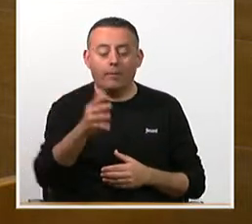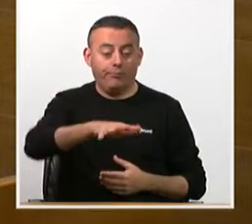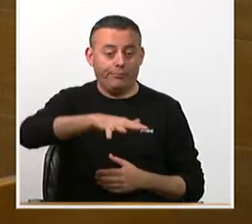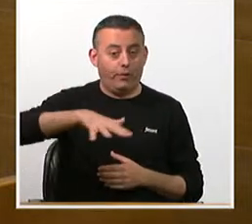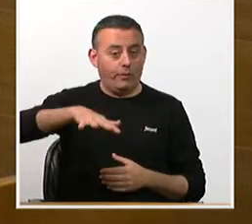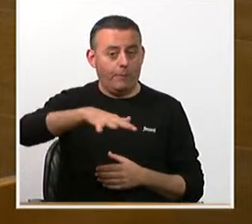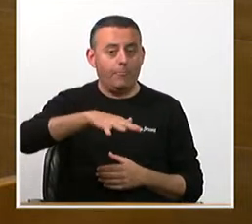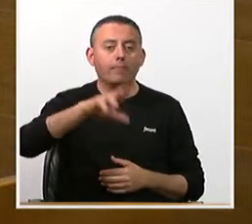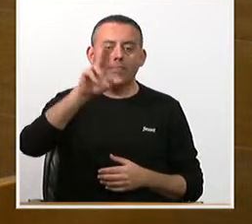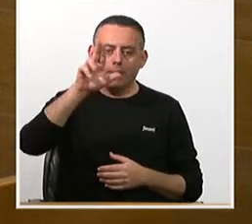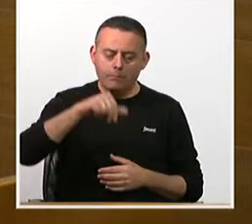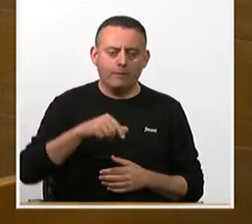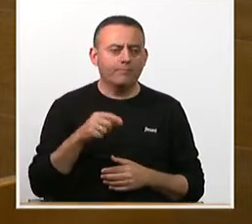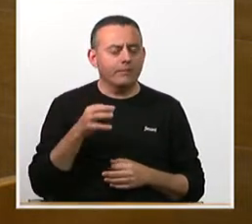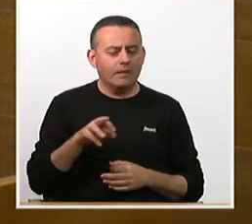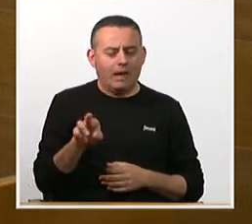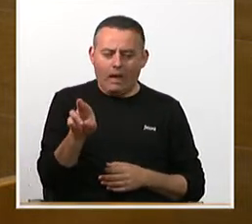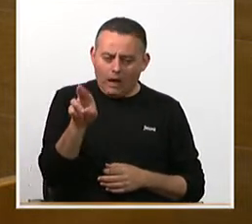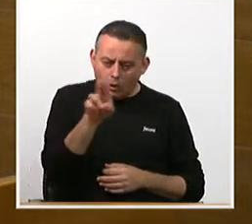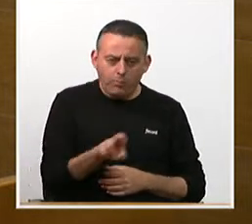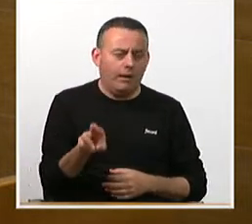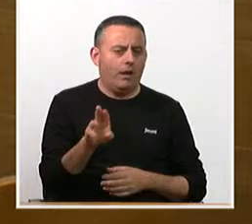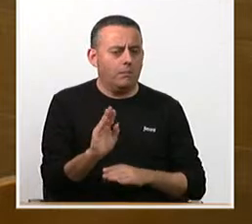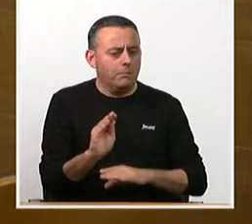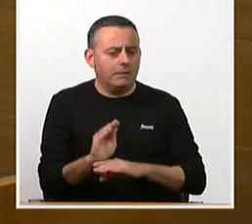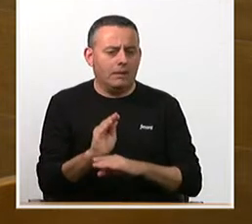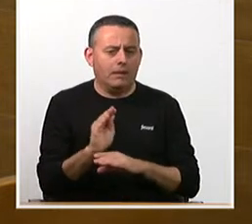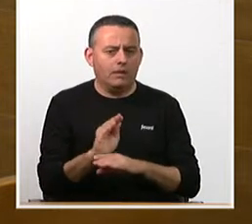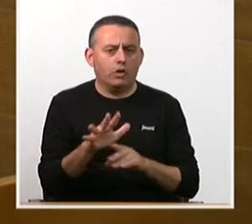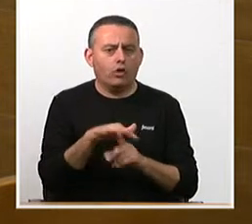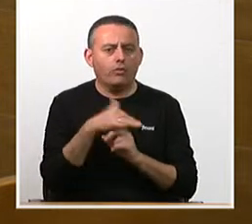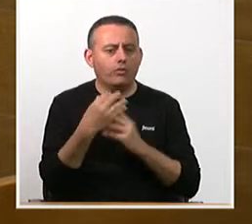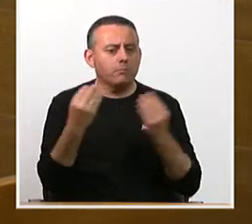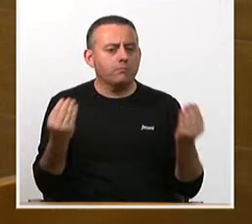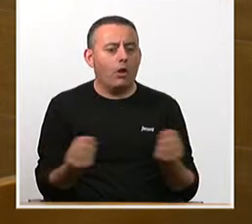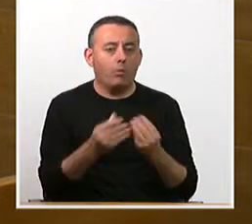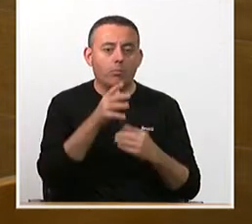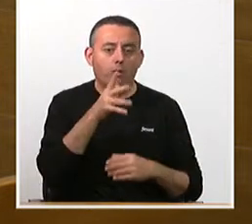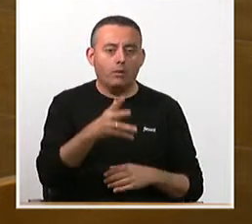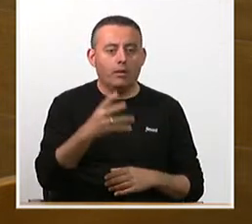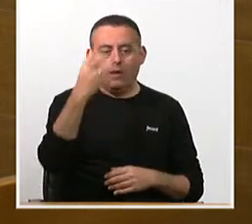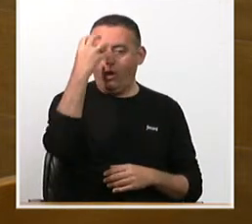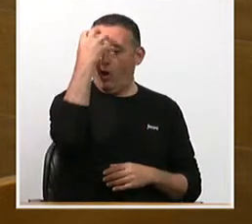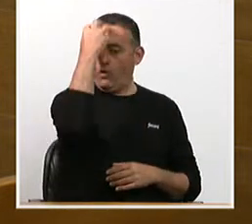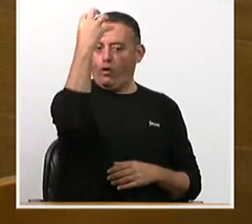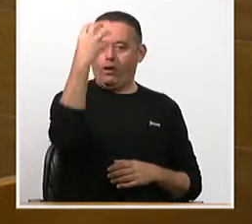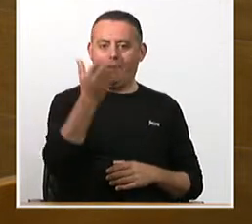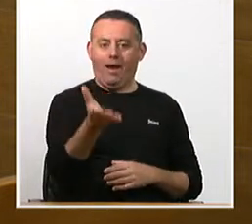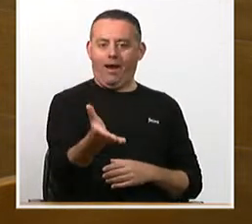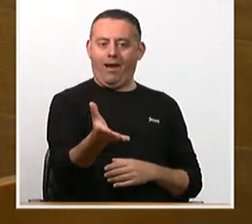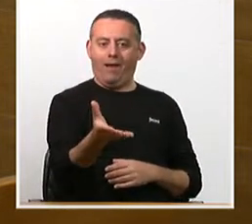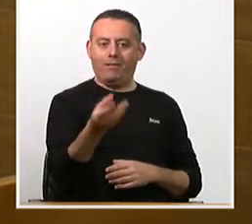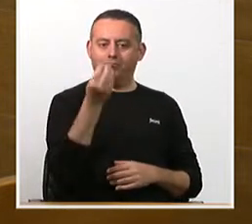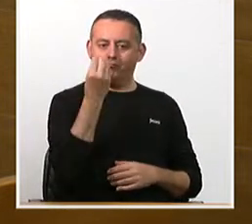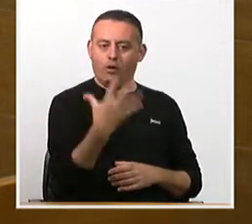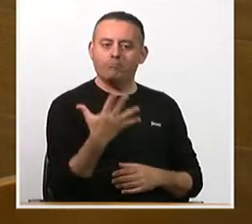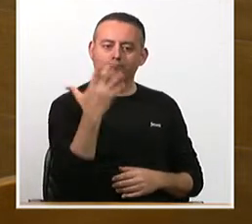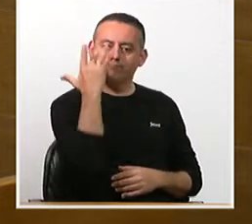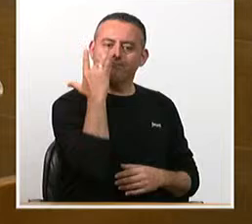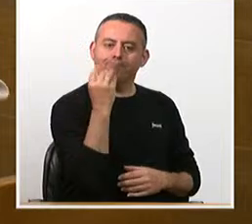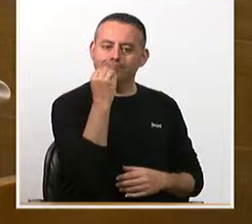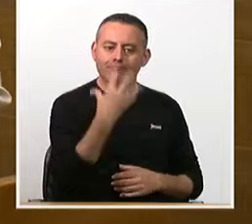haciendo para recuperar y mantener en las mejores condiciones nuestra joya de la corona la albufera de valencia para que tenga el agua que